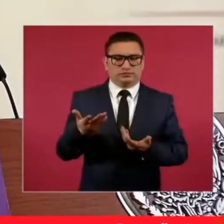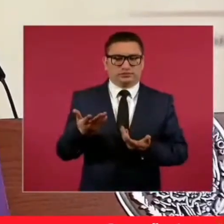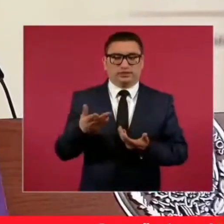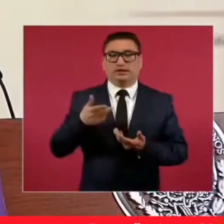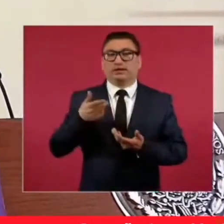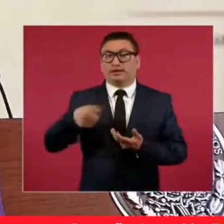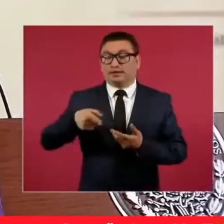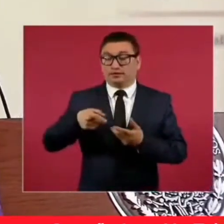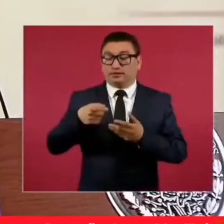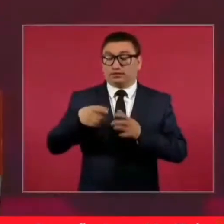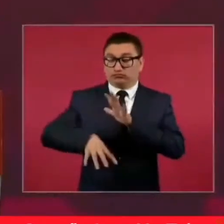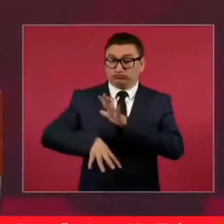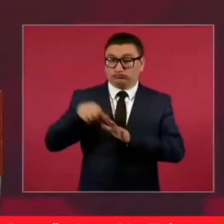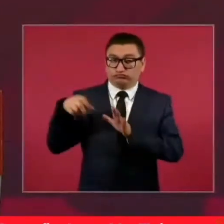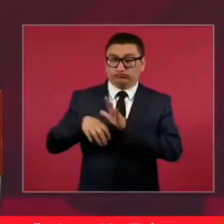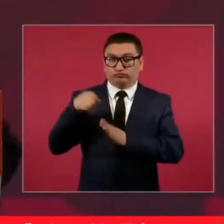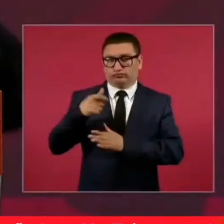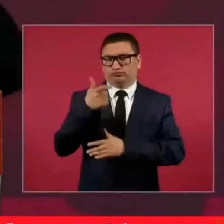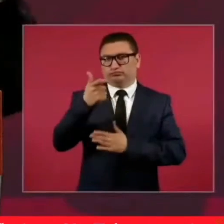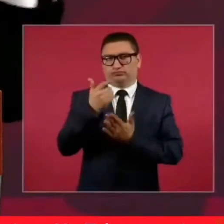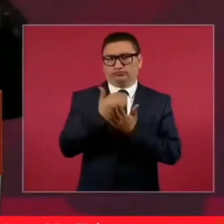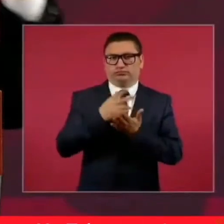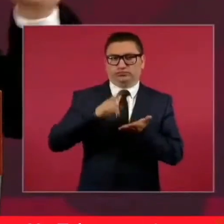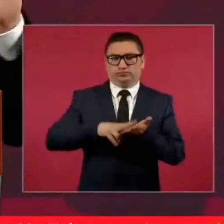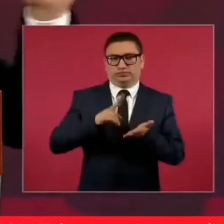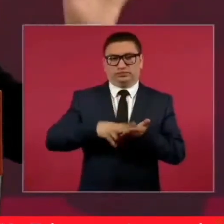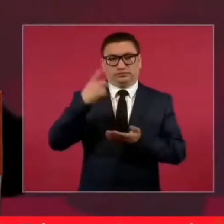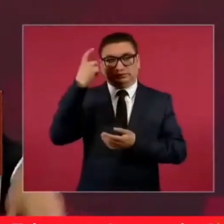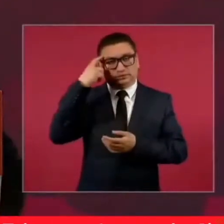menos extraerlo. Pura lógica,